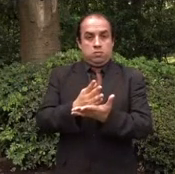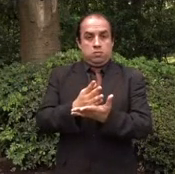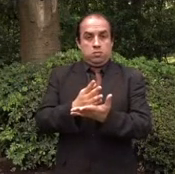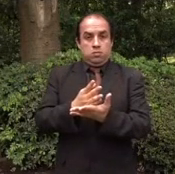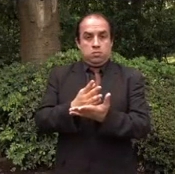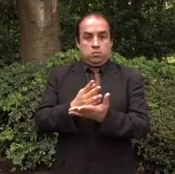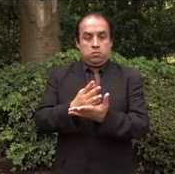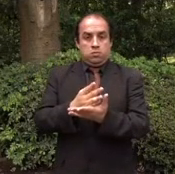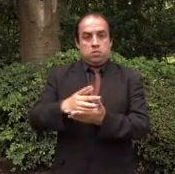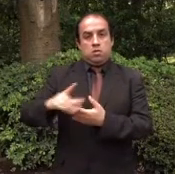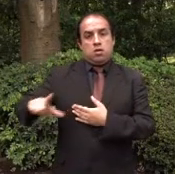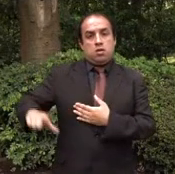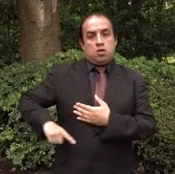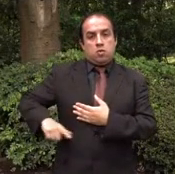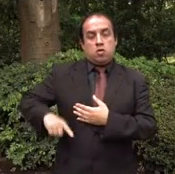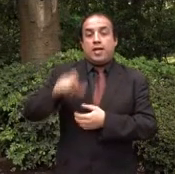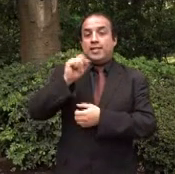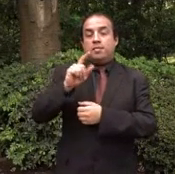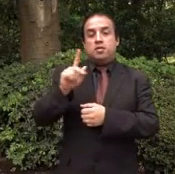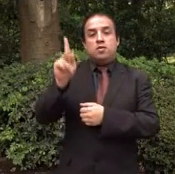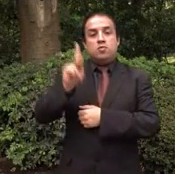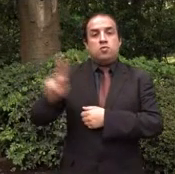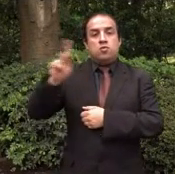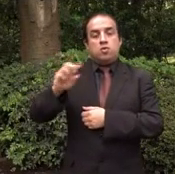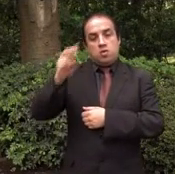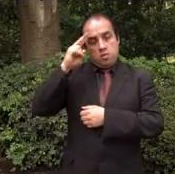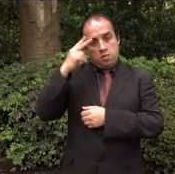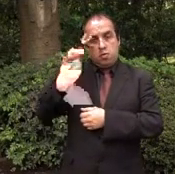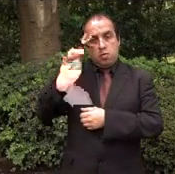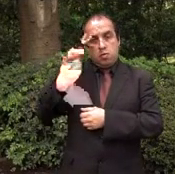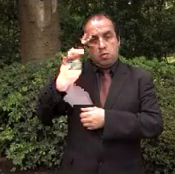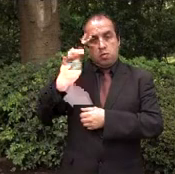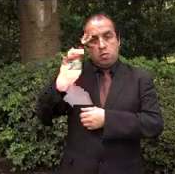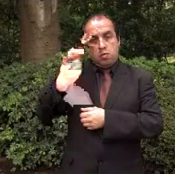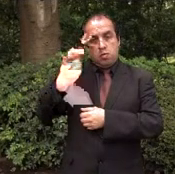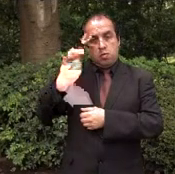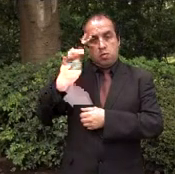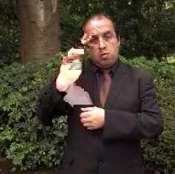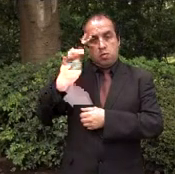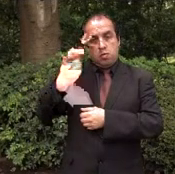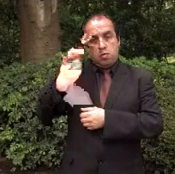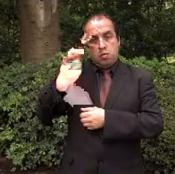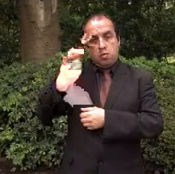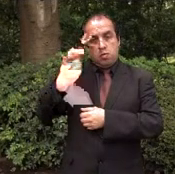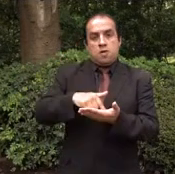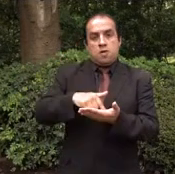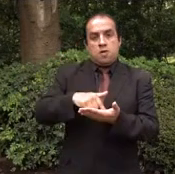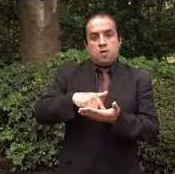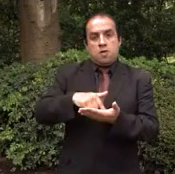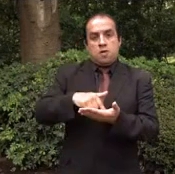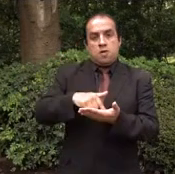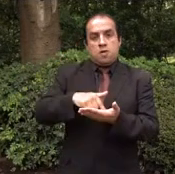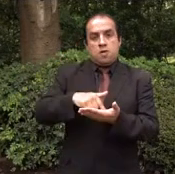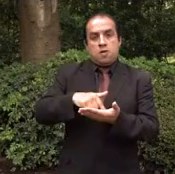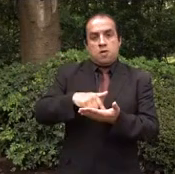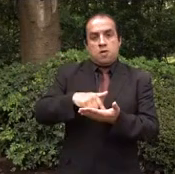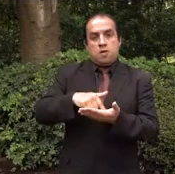del gobierno, sino del pueblo de México como uno de los espacios más maravillosos de la ciudad y de nuestro